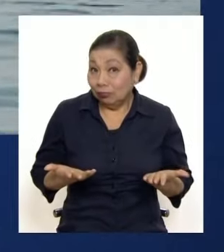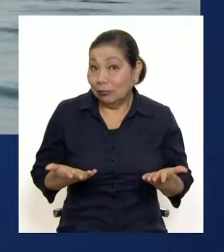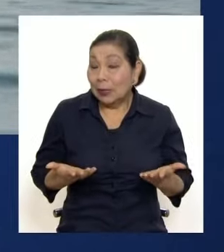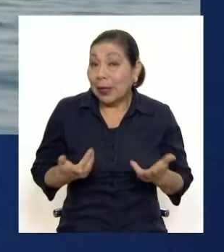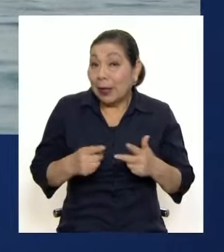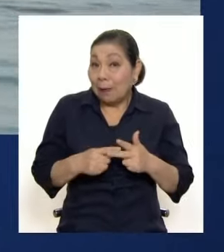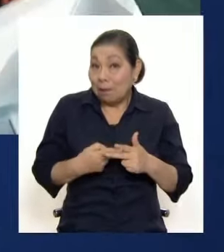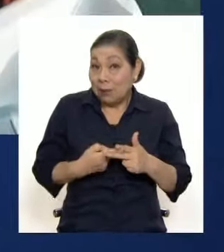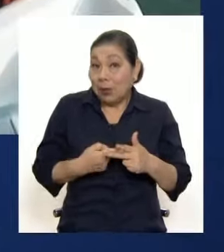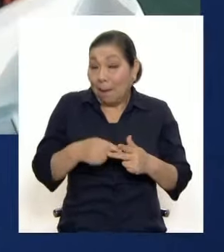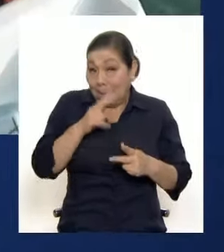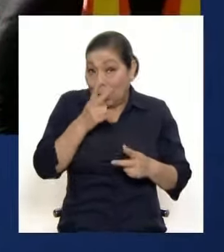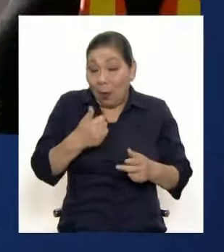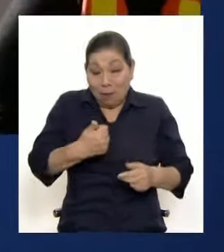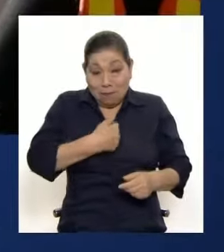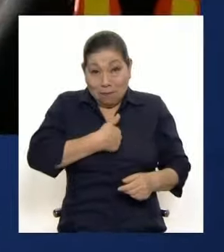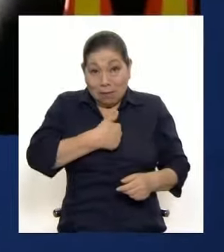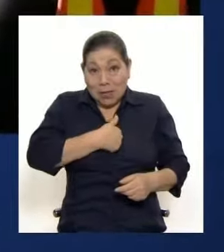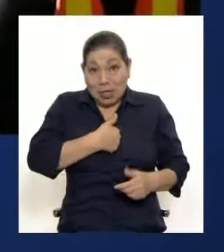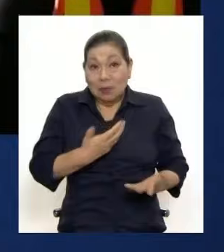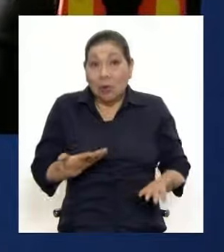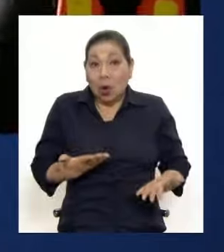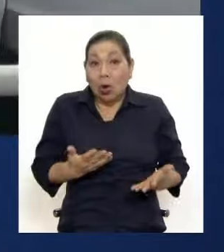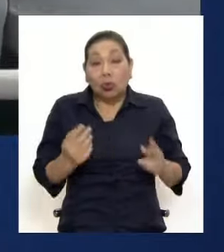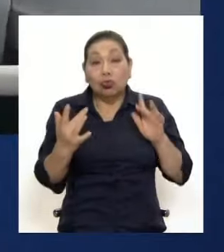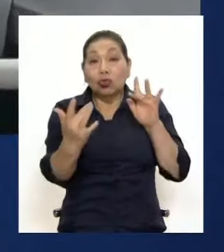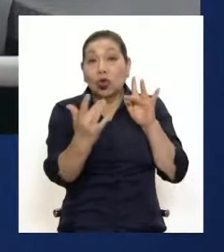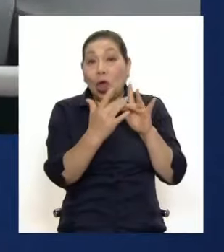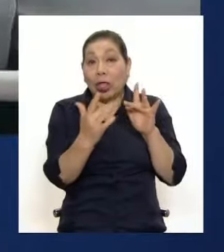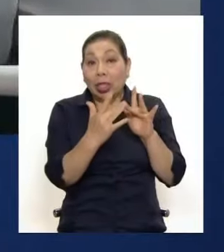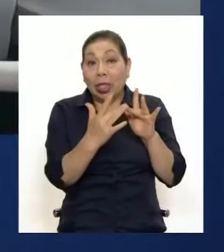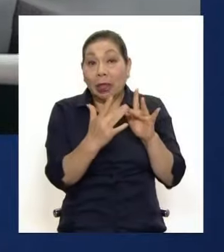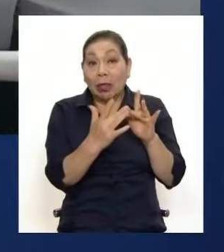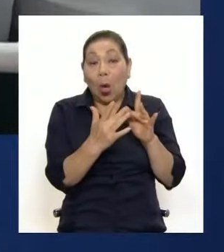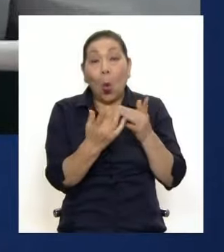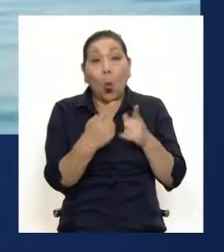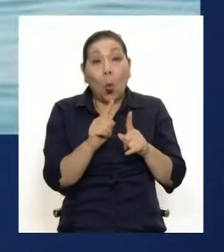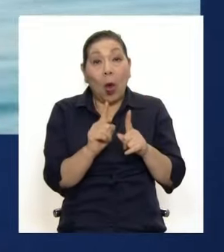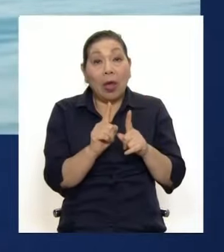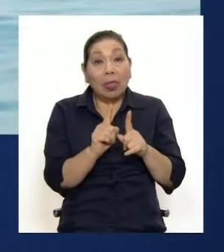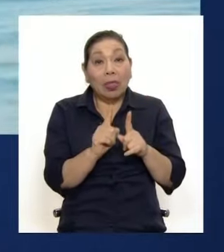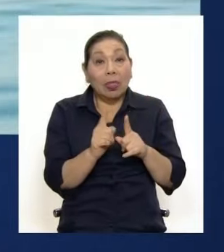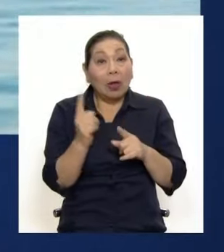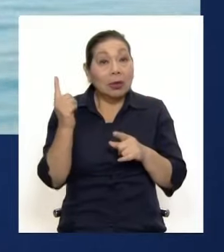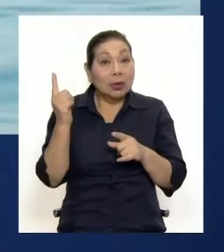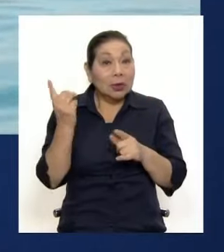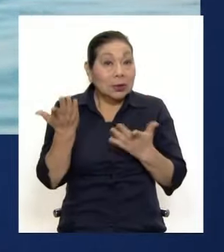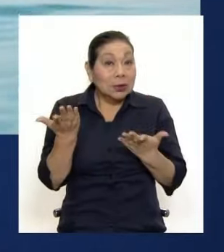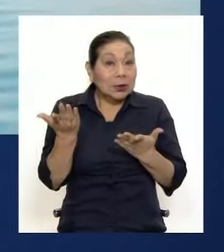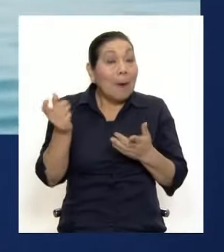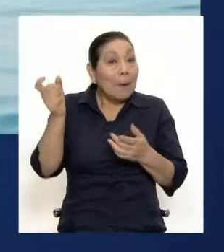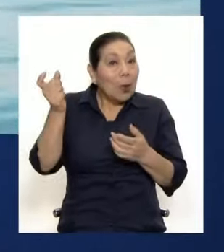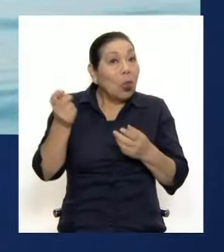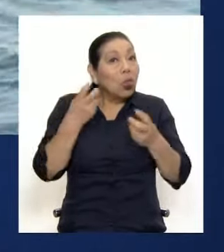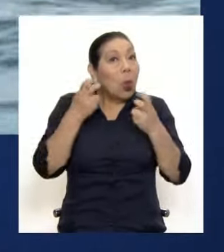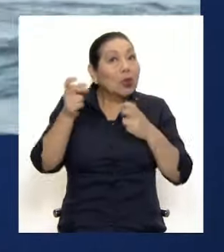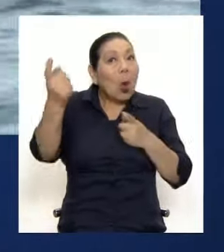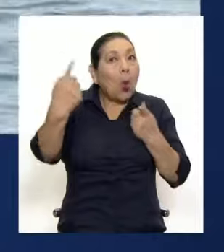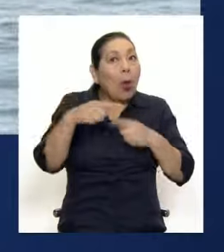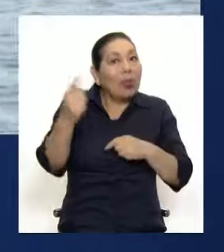le nacen al peruano mismo en contacto con el importador el importador es el